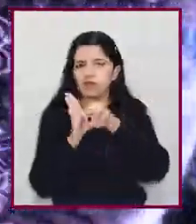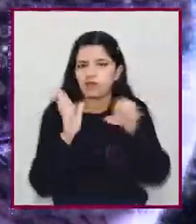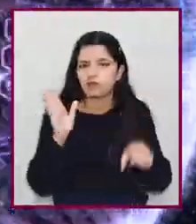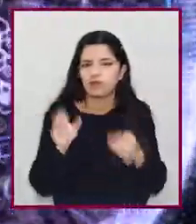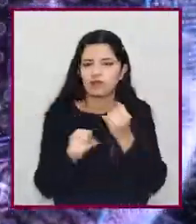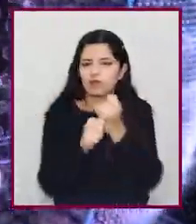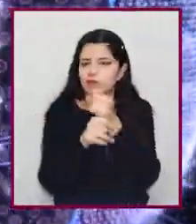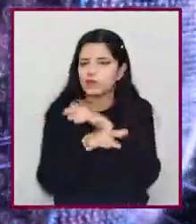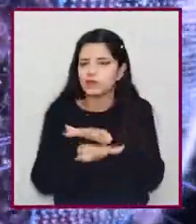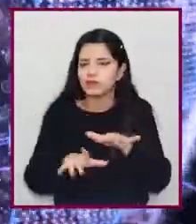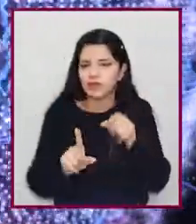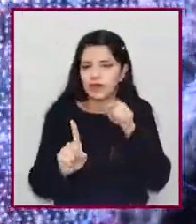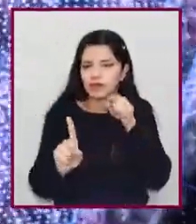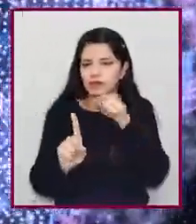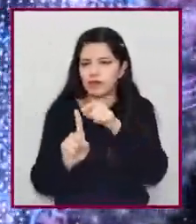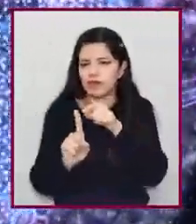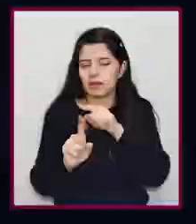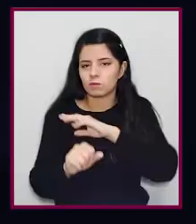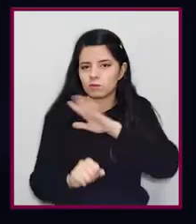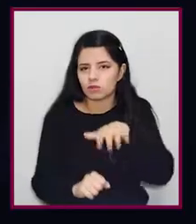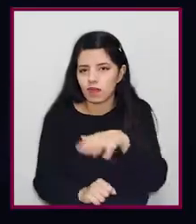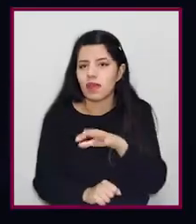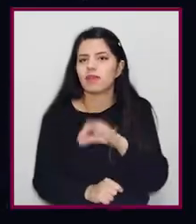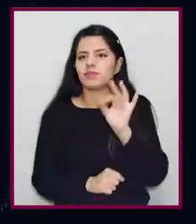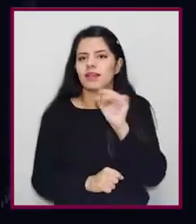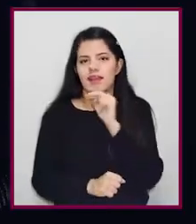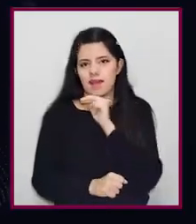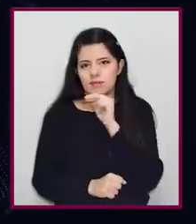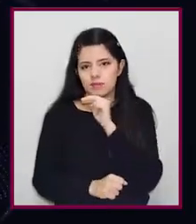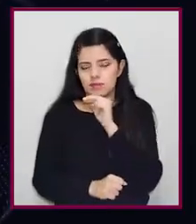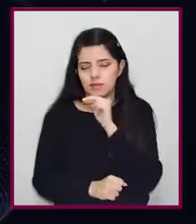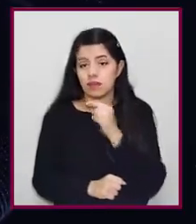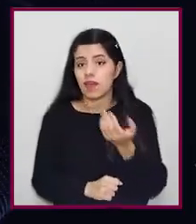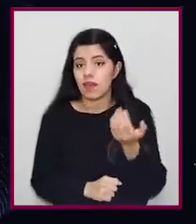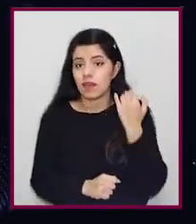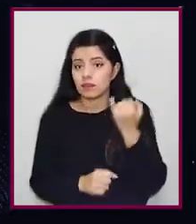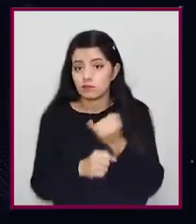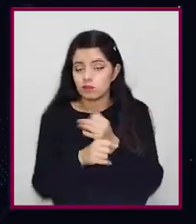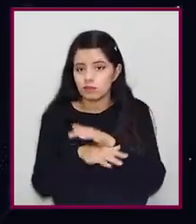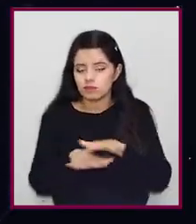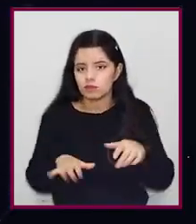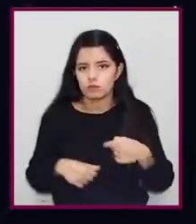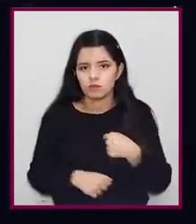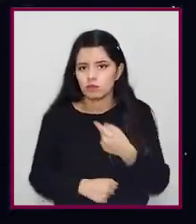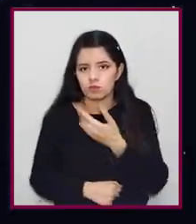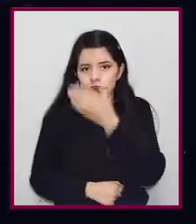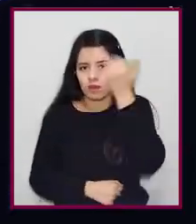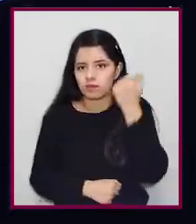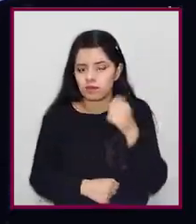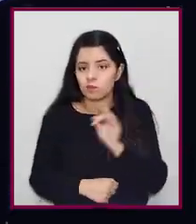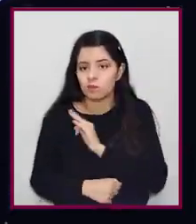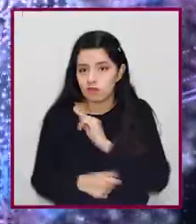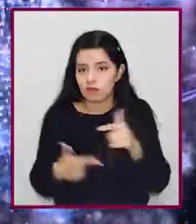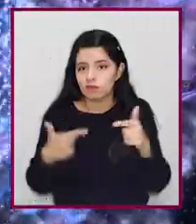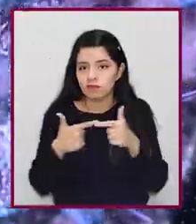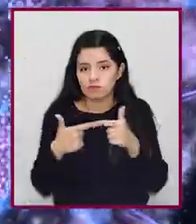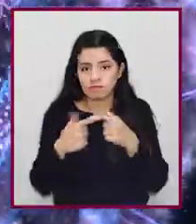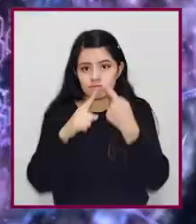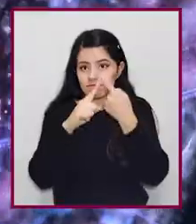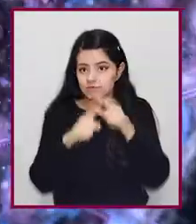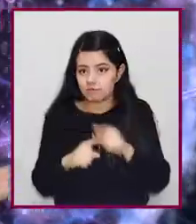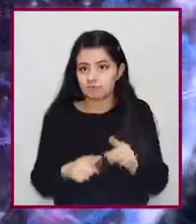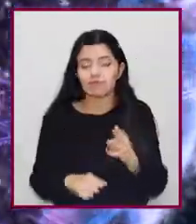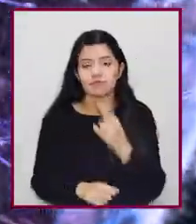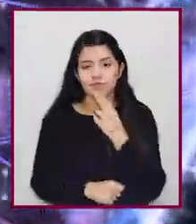muy específica de forma rápida y efectiva. La verdad, antes de esa información no tenía idea del potencial del buscador de Google. Yo